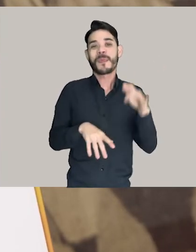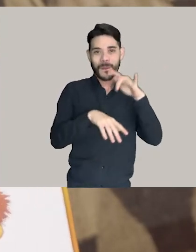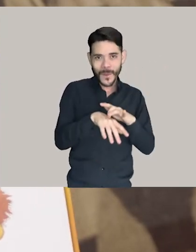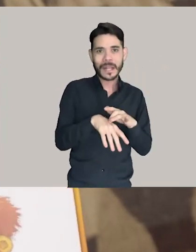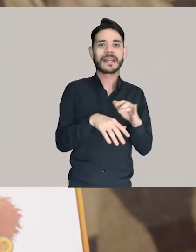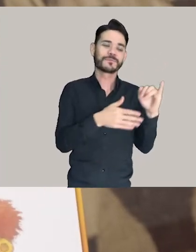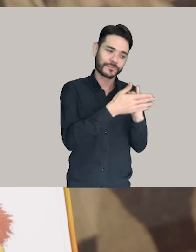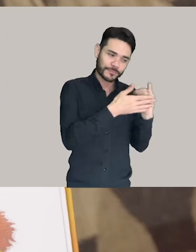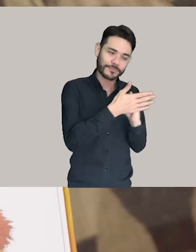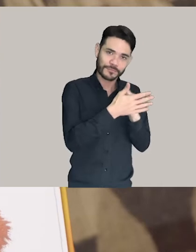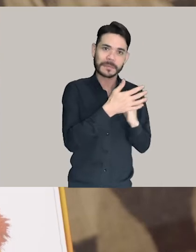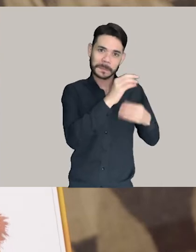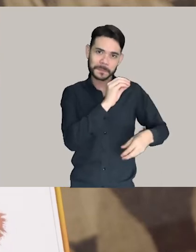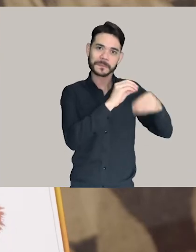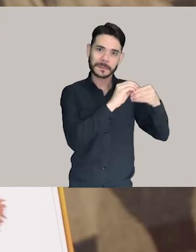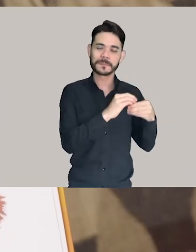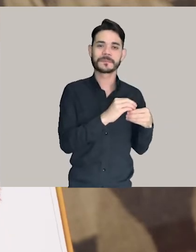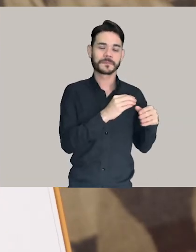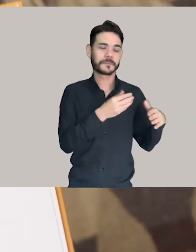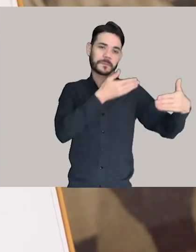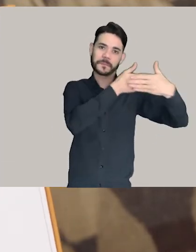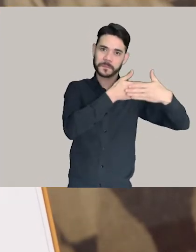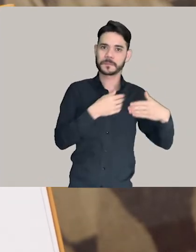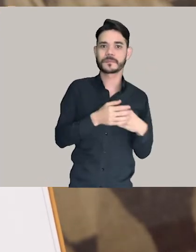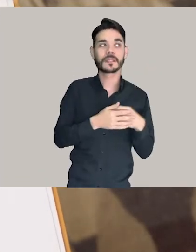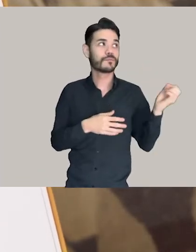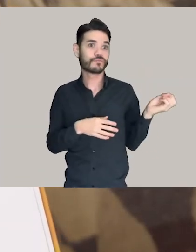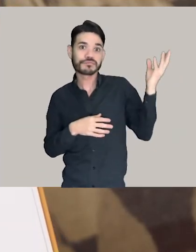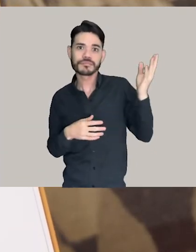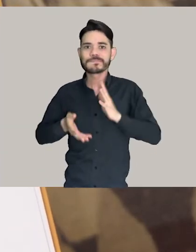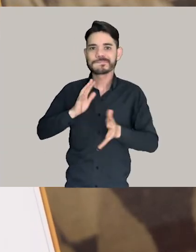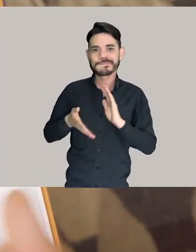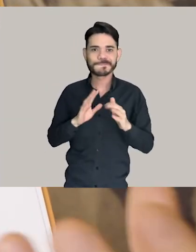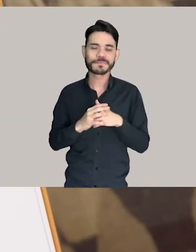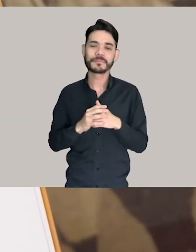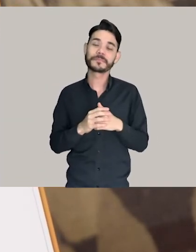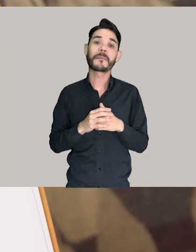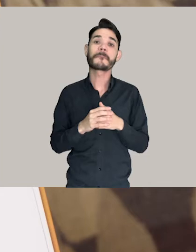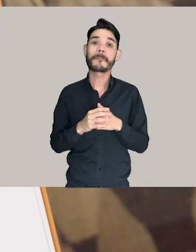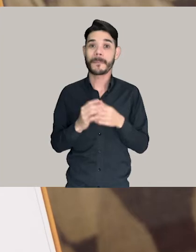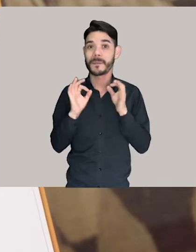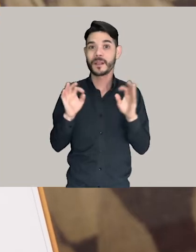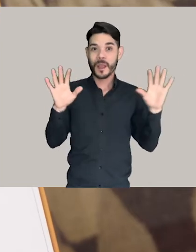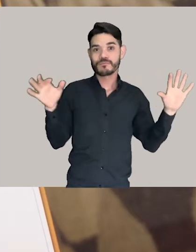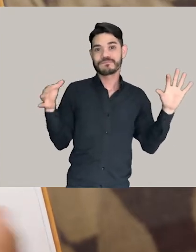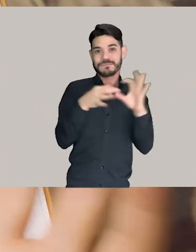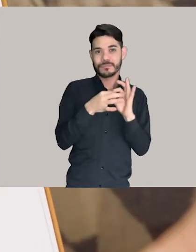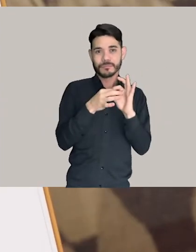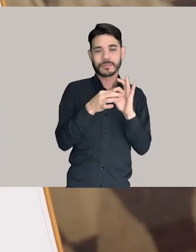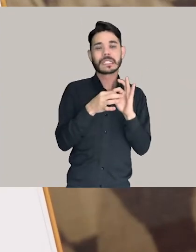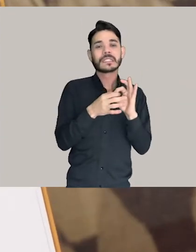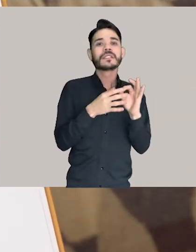hacer unas ilustraciones complementarias y digamos, eso más las ilustraciones le da toda